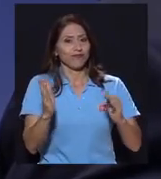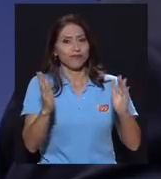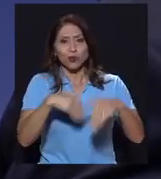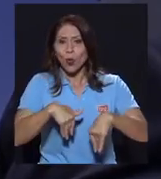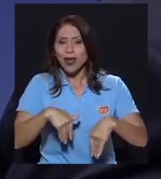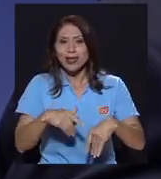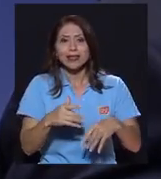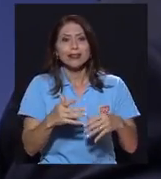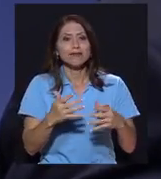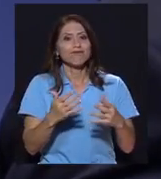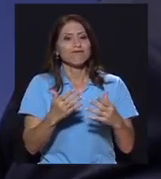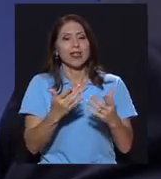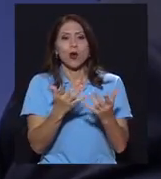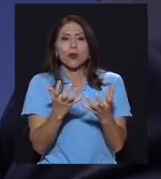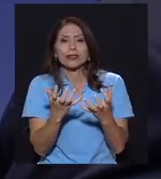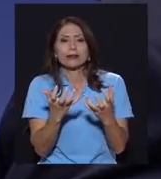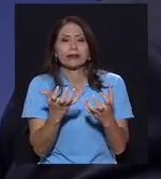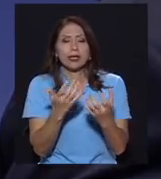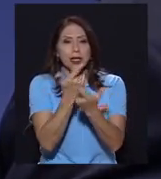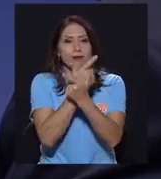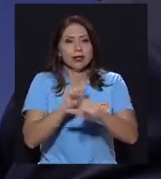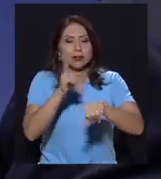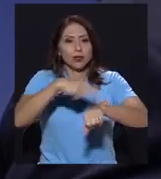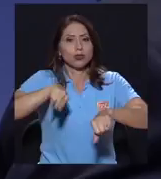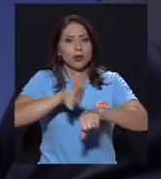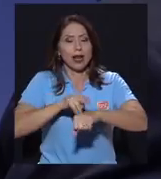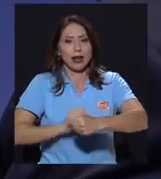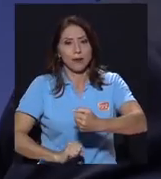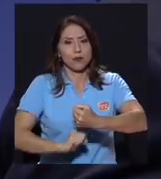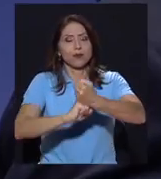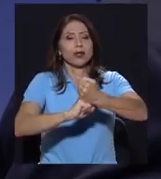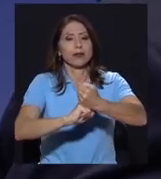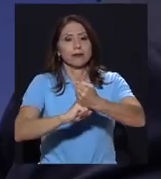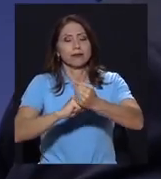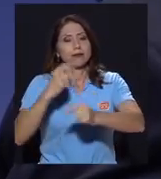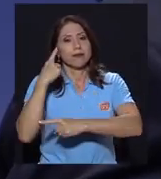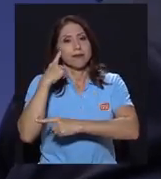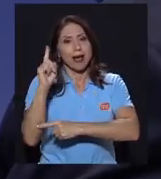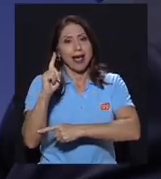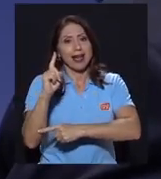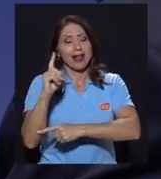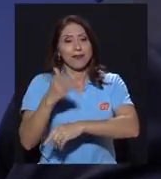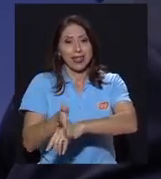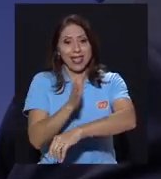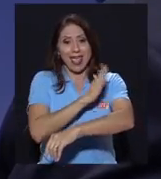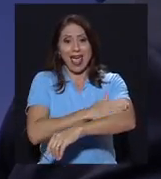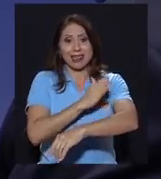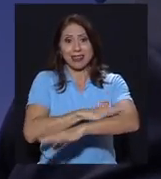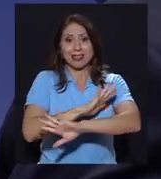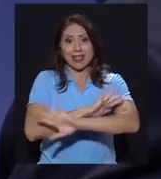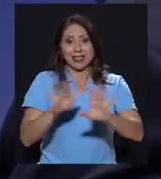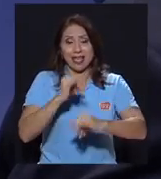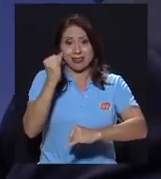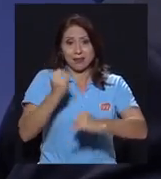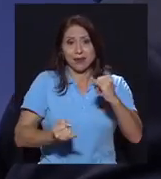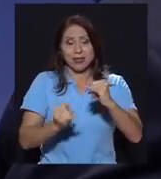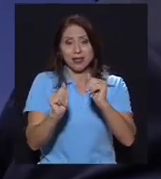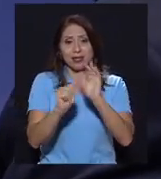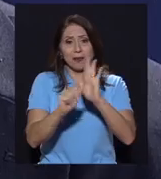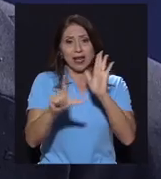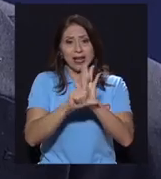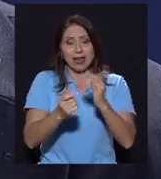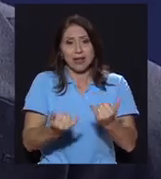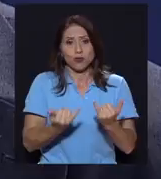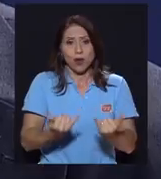ninguna intención de parte de liberación nacional de apoyar antes de salir la asamblea legislativa actual